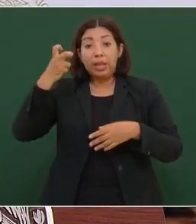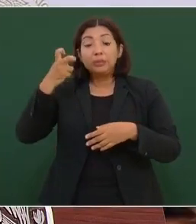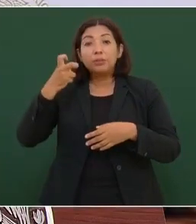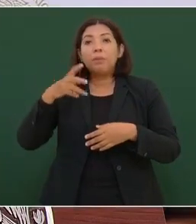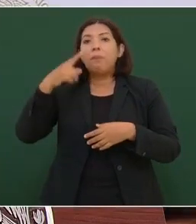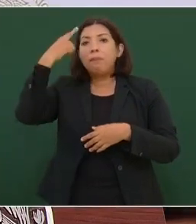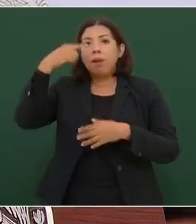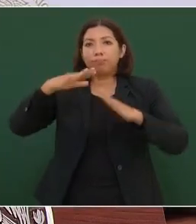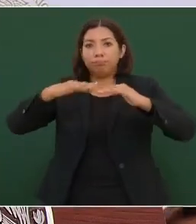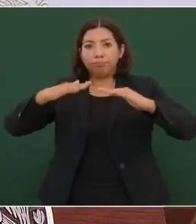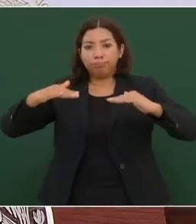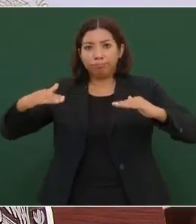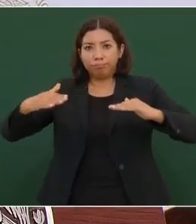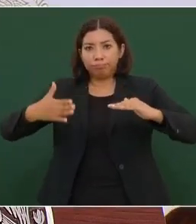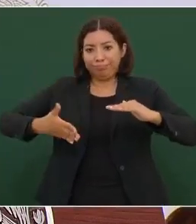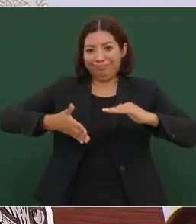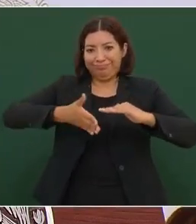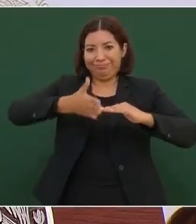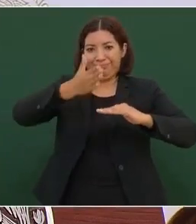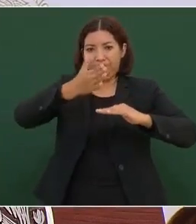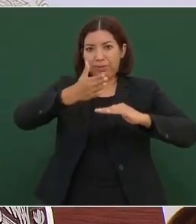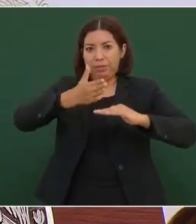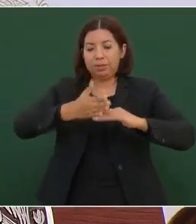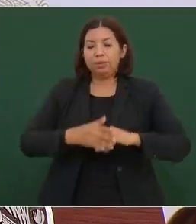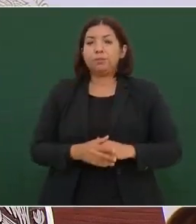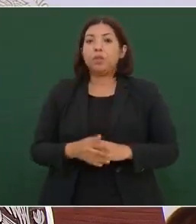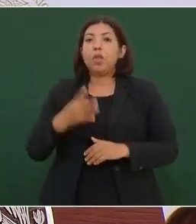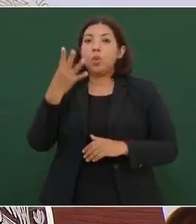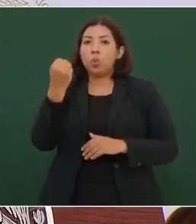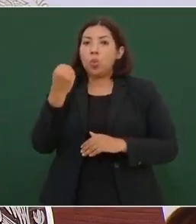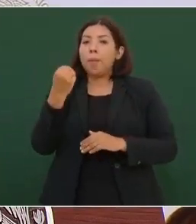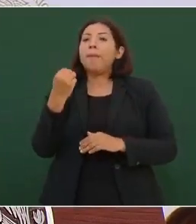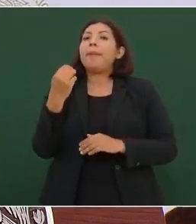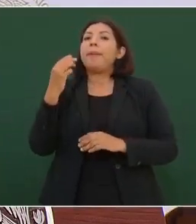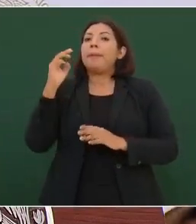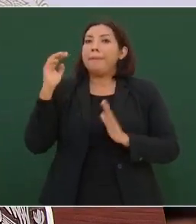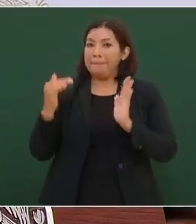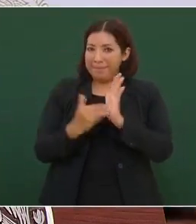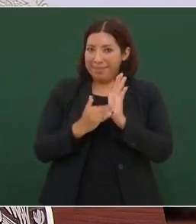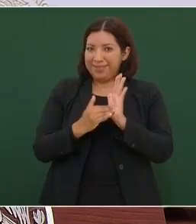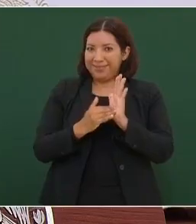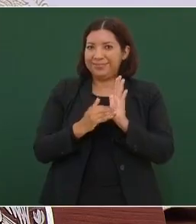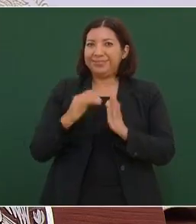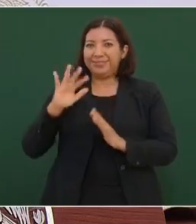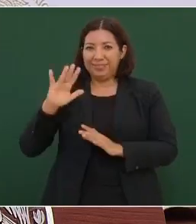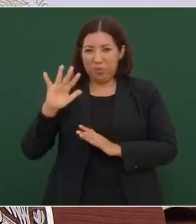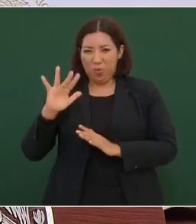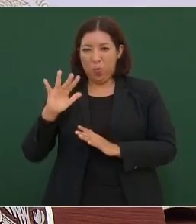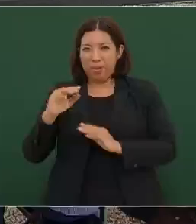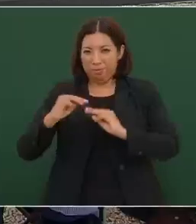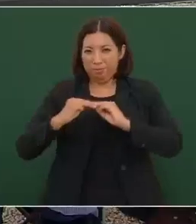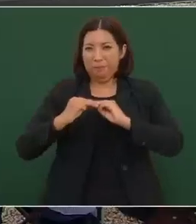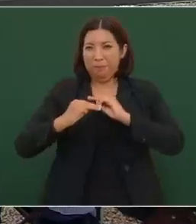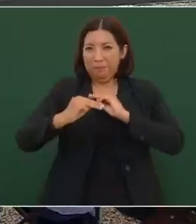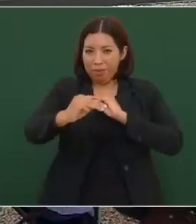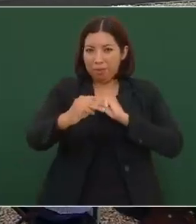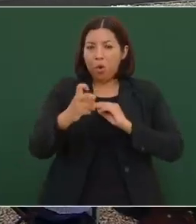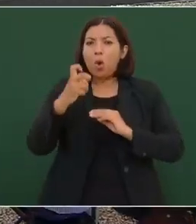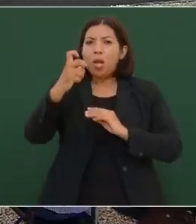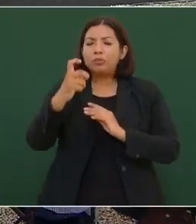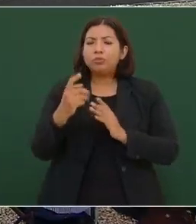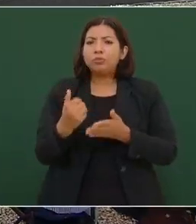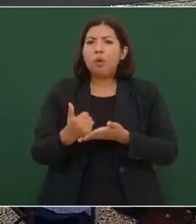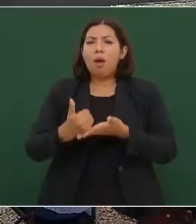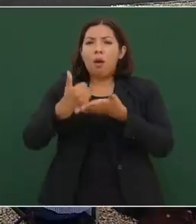llegue este sargazo son 9.050 metros de barrera. Emplea la Secretaría de Marina